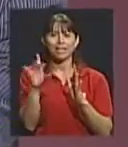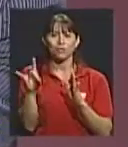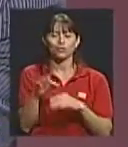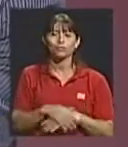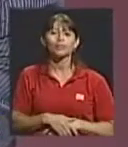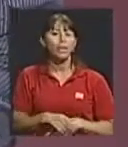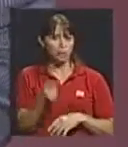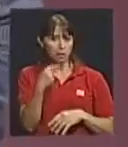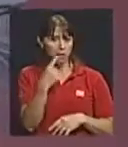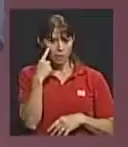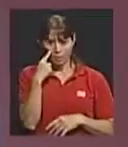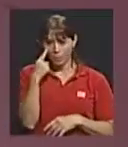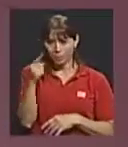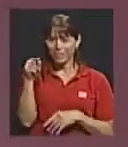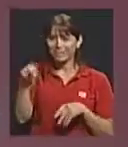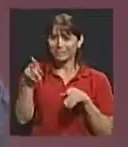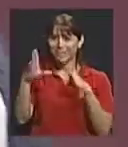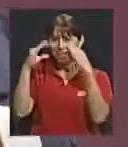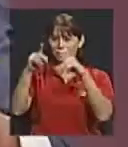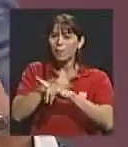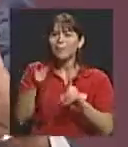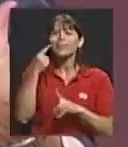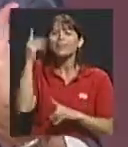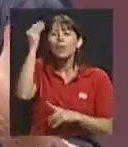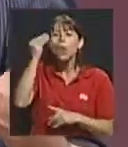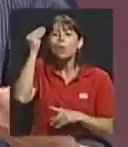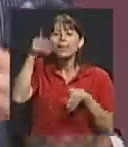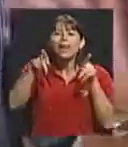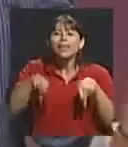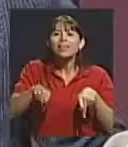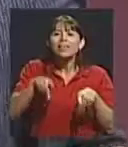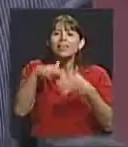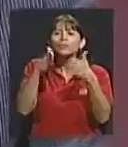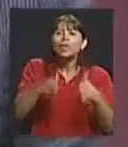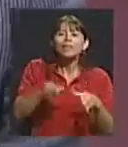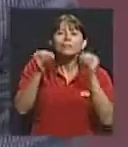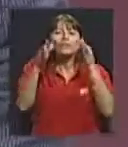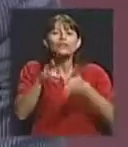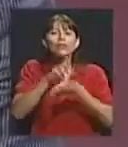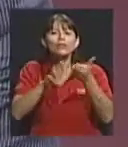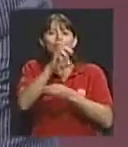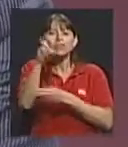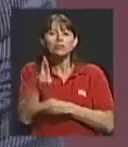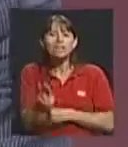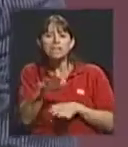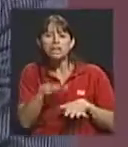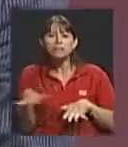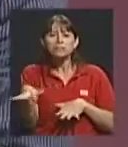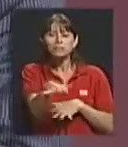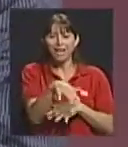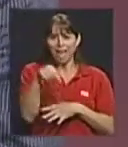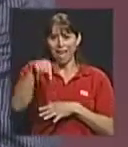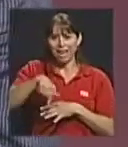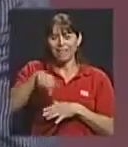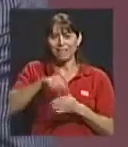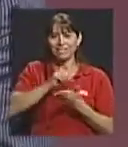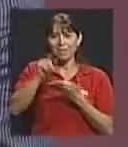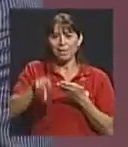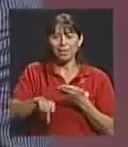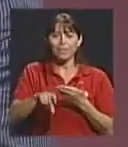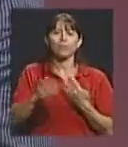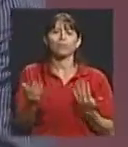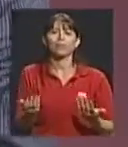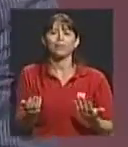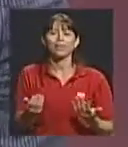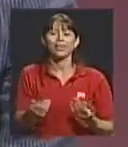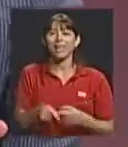dato pero veamos a ver qué opina la gente los estudiantes profesores de la universidad gente que camina por los alrededores de la ucr aquí en San Pedro de monted